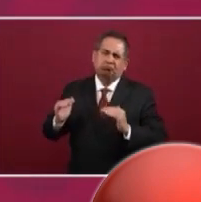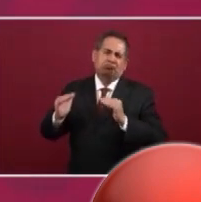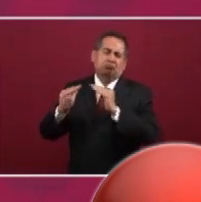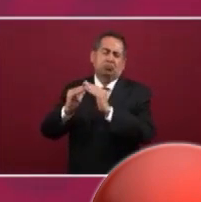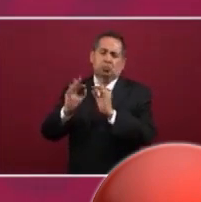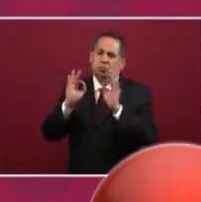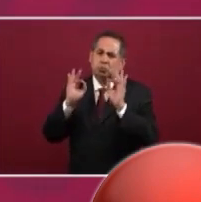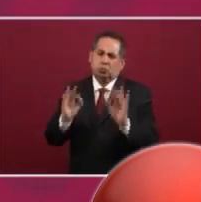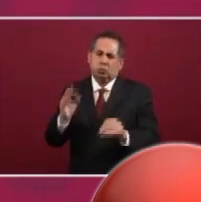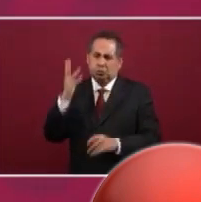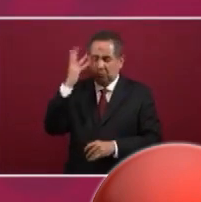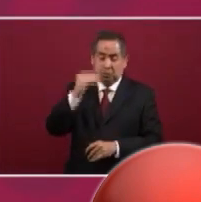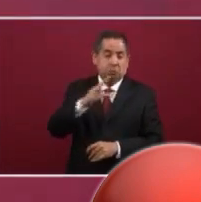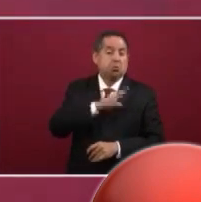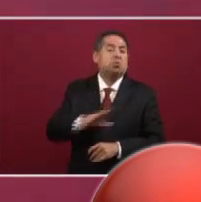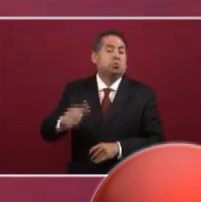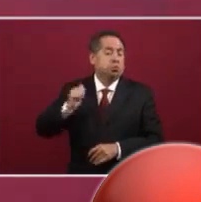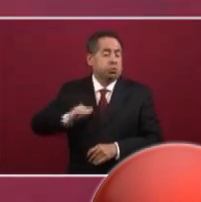extraordinarias,